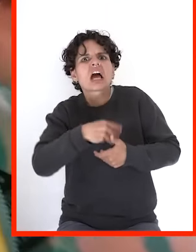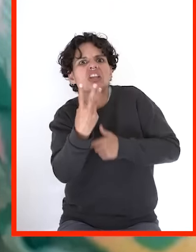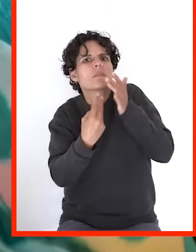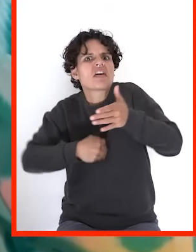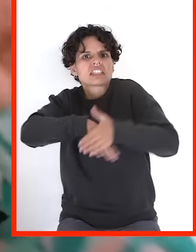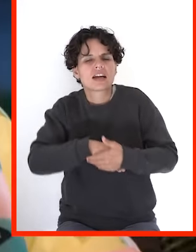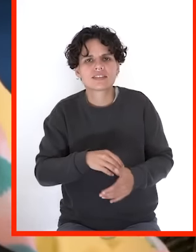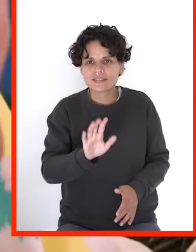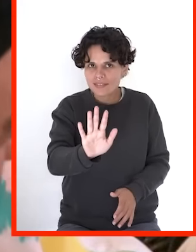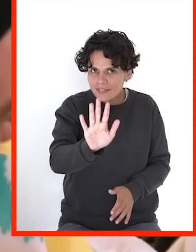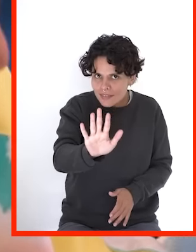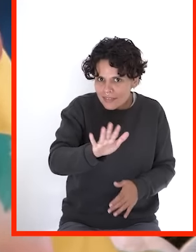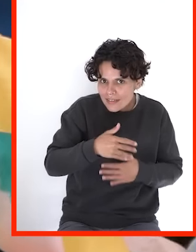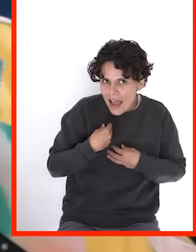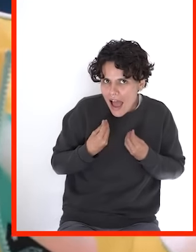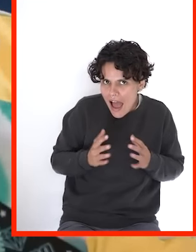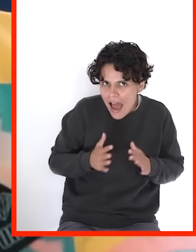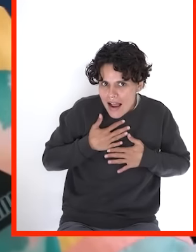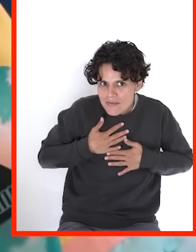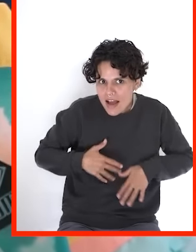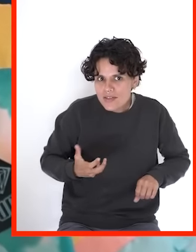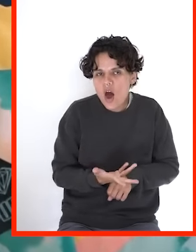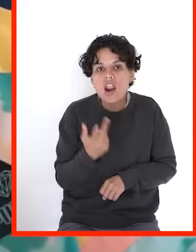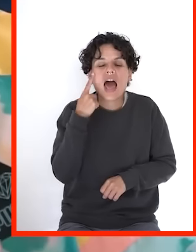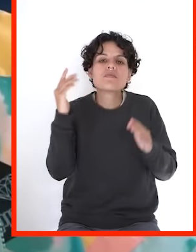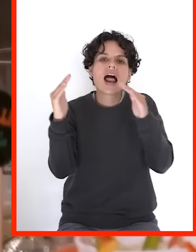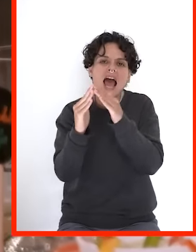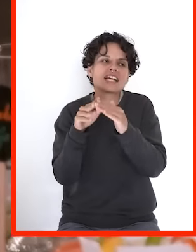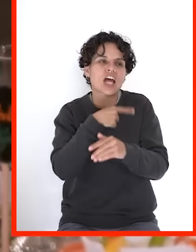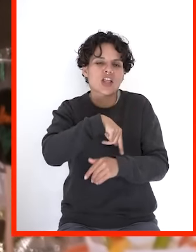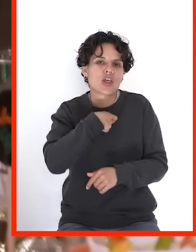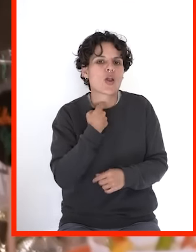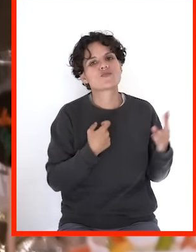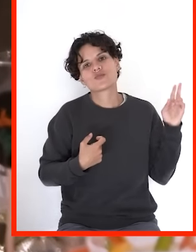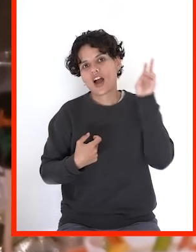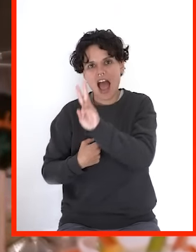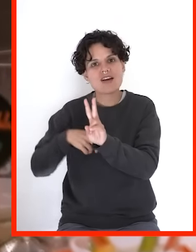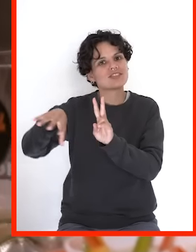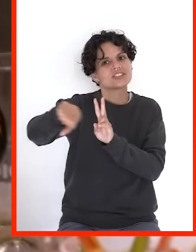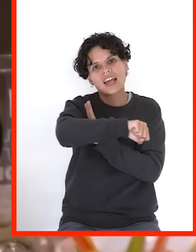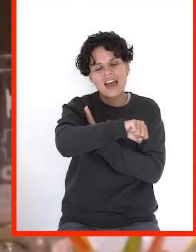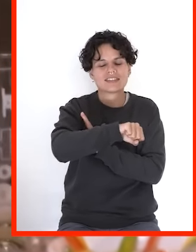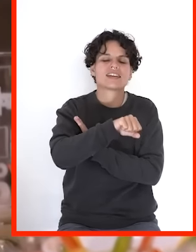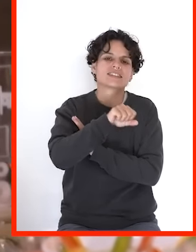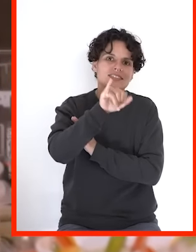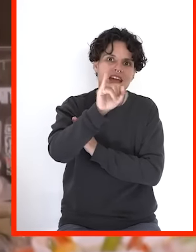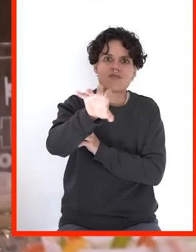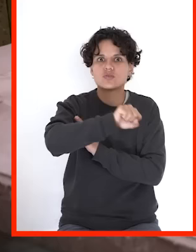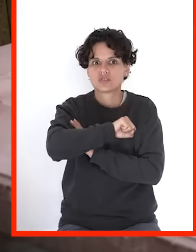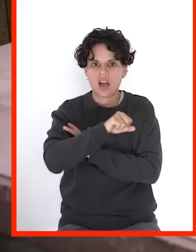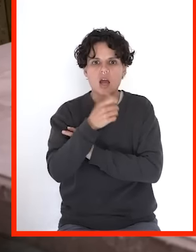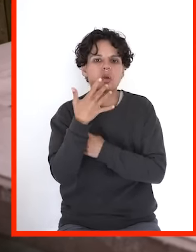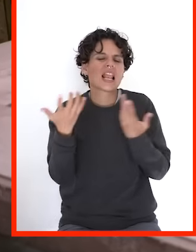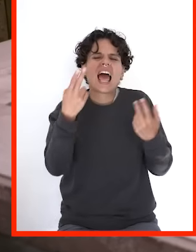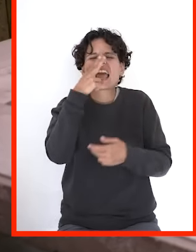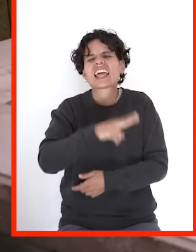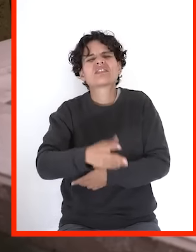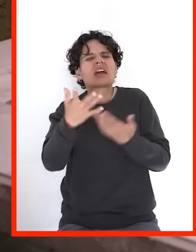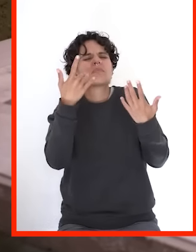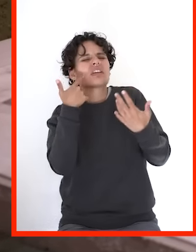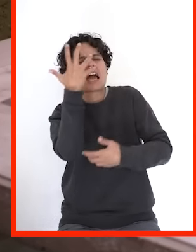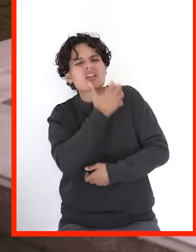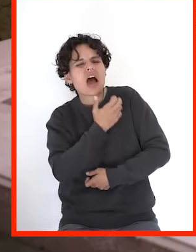Yo, hermano, no, qué weá te pasa, weón. Y ahí le cortamos y ahí lo fuimos a buscar a la casa al tiro. Se sobreactuó. Y lo abrazamos y dijimos, hermano, sin nada que ver, te